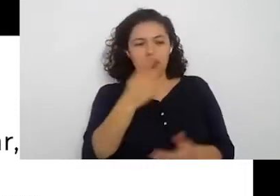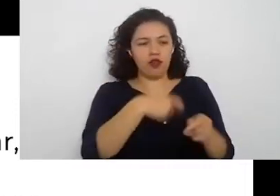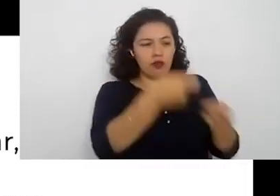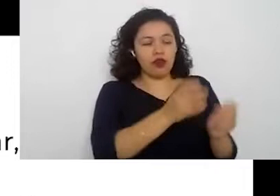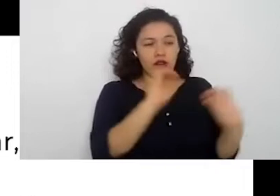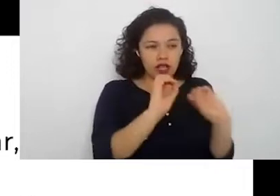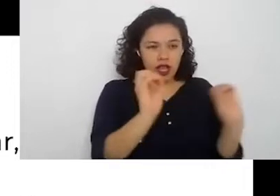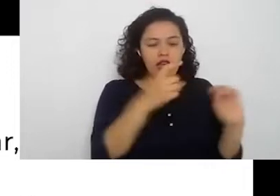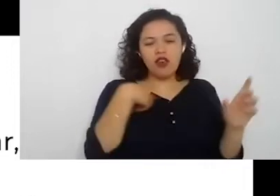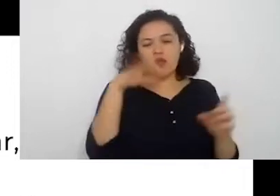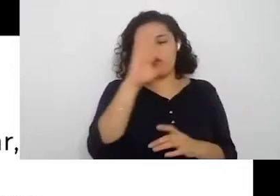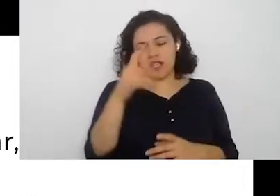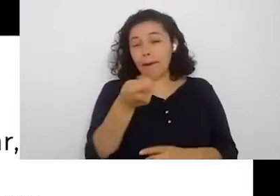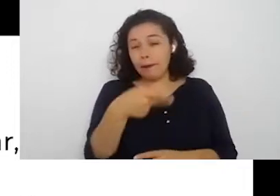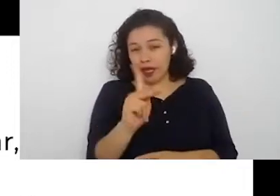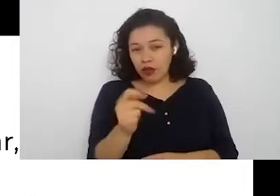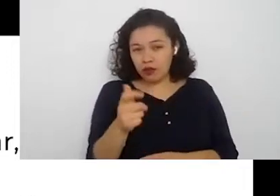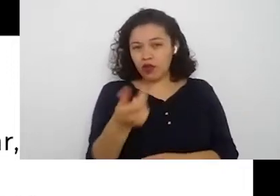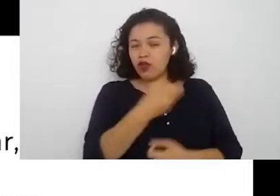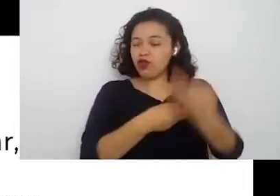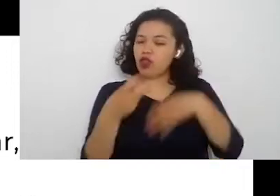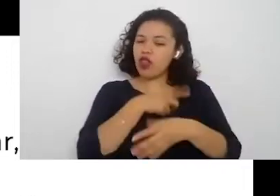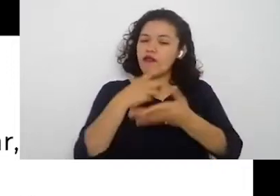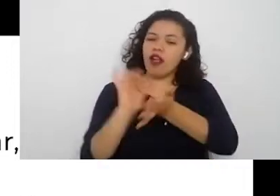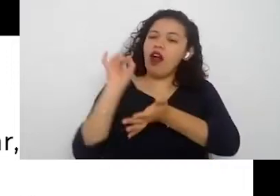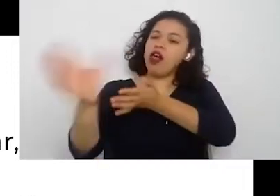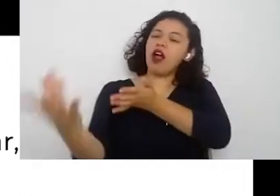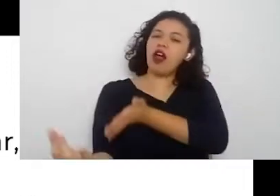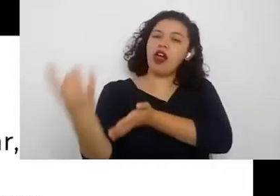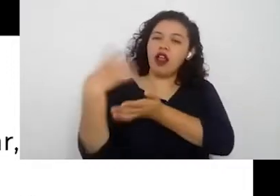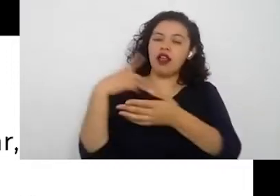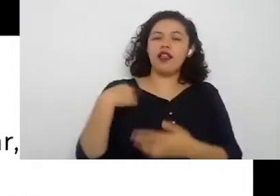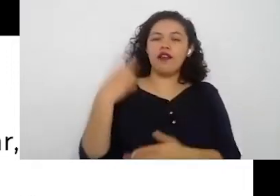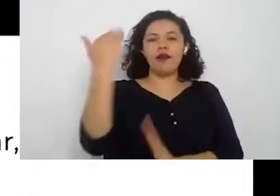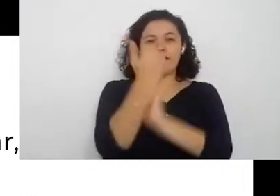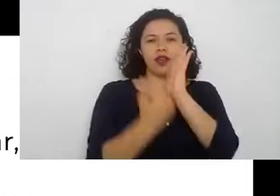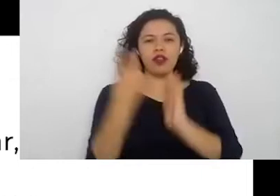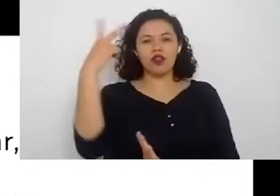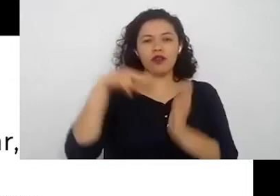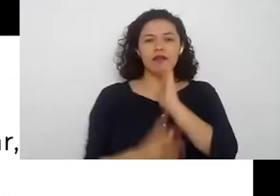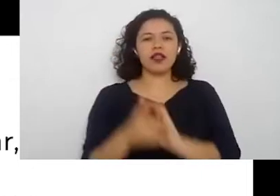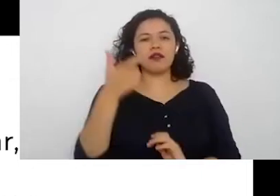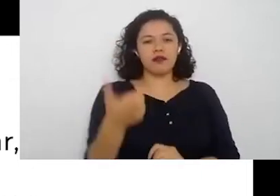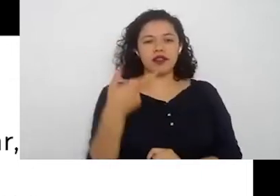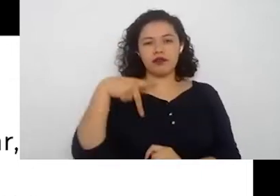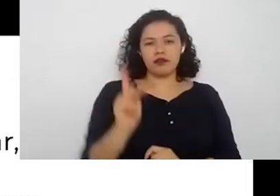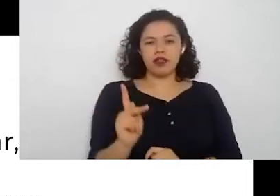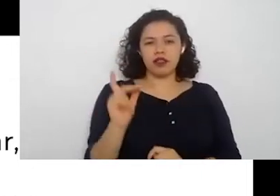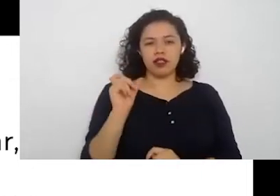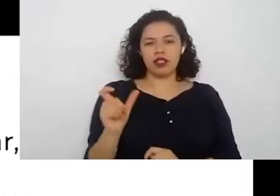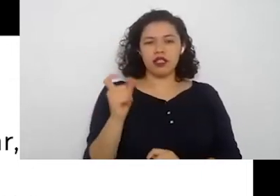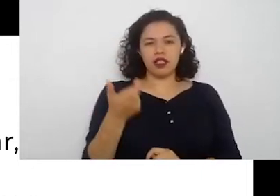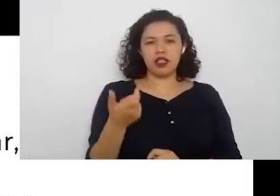Entonces, todas las salidas, transacciones que hagamos deberán de ser menores de 2,000 pesos y esto pues no alcanza para un quehacer,